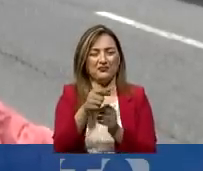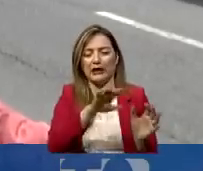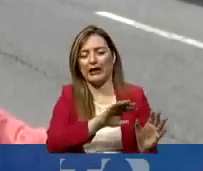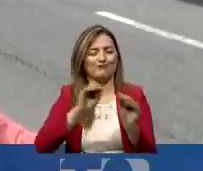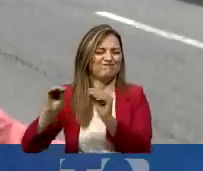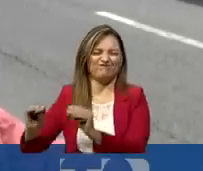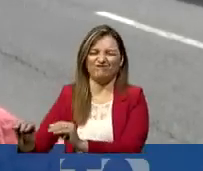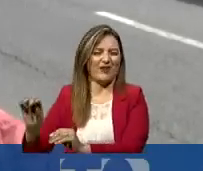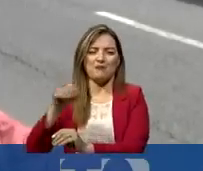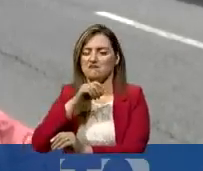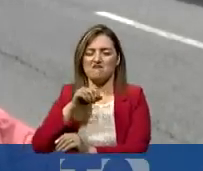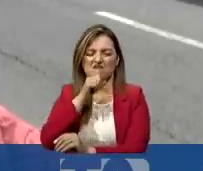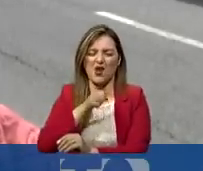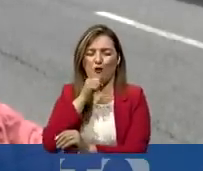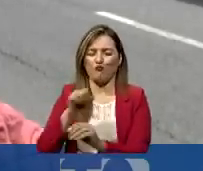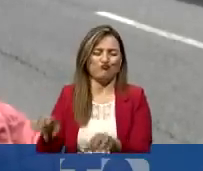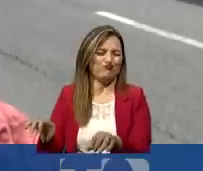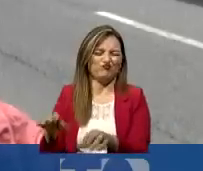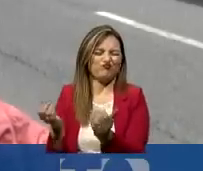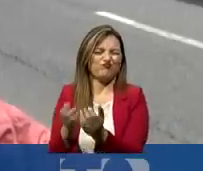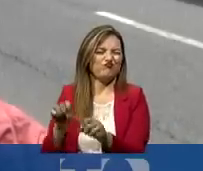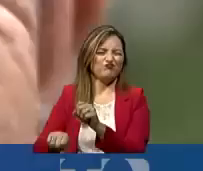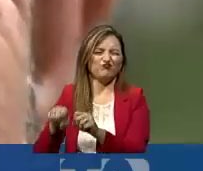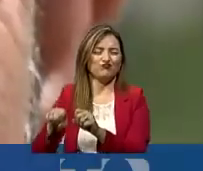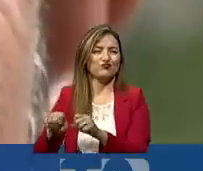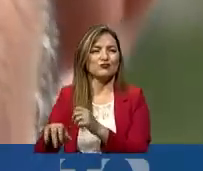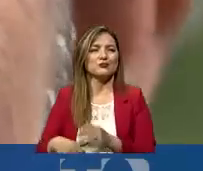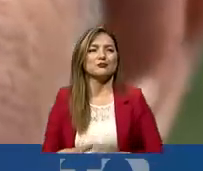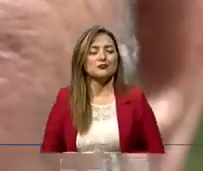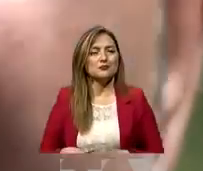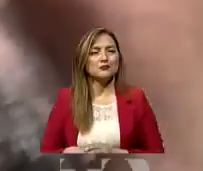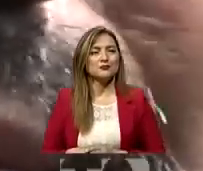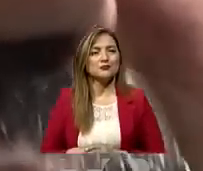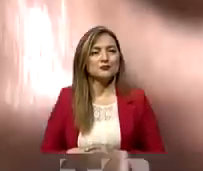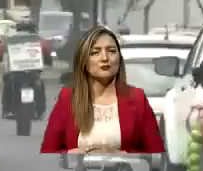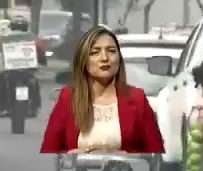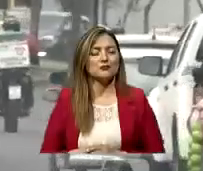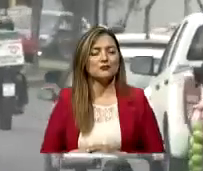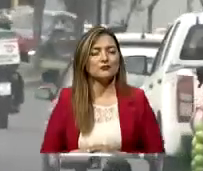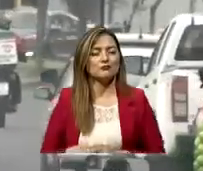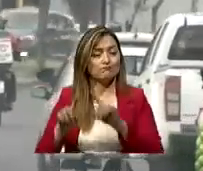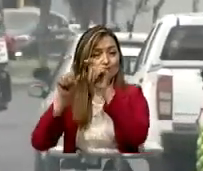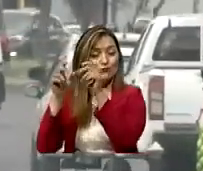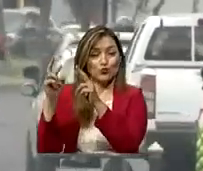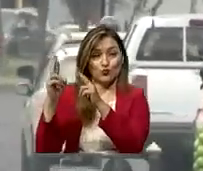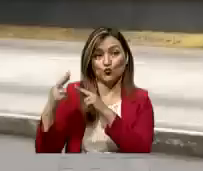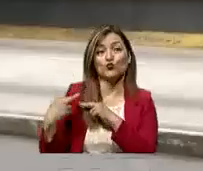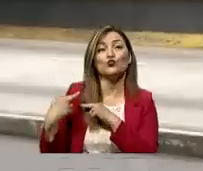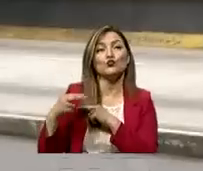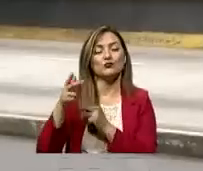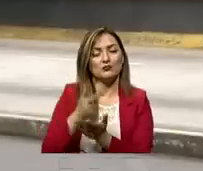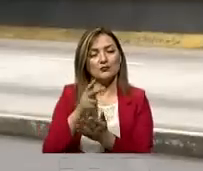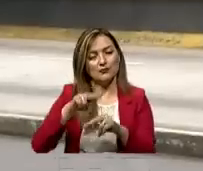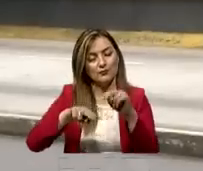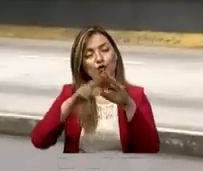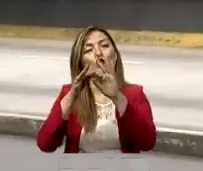los buses articulados, en principio todos. Jiménez asegura incluso que el consorcio se encargaría de acoplar las